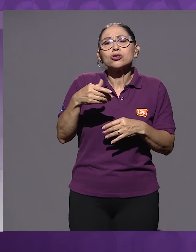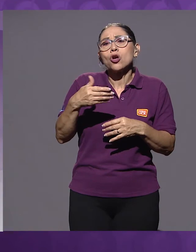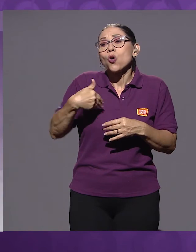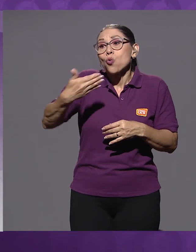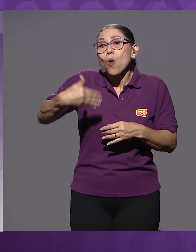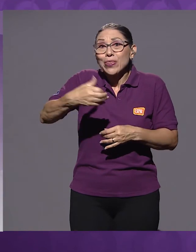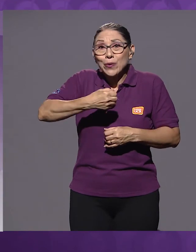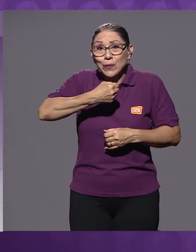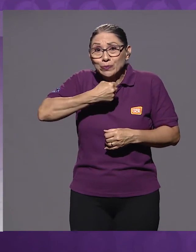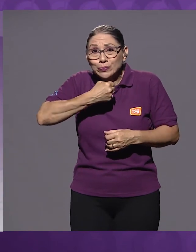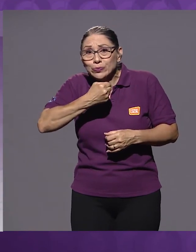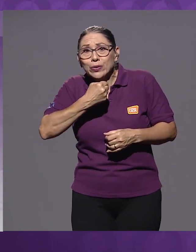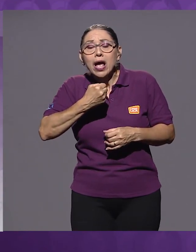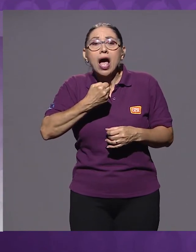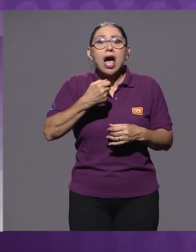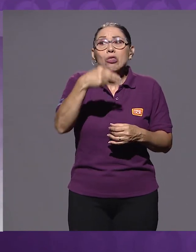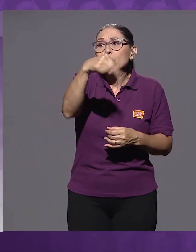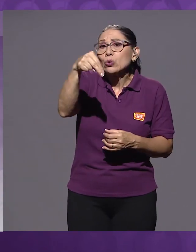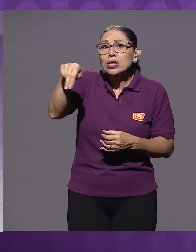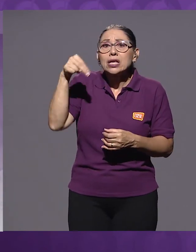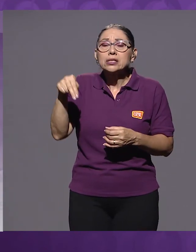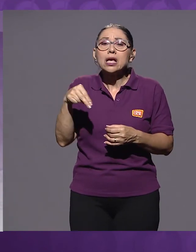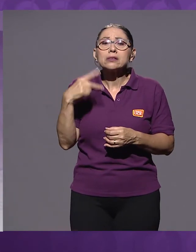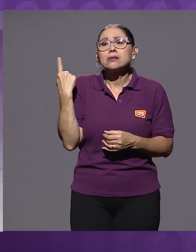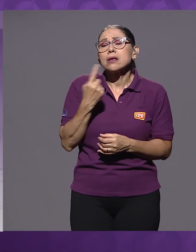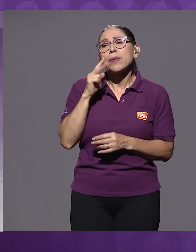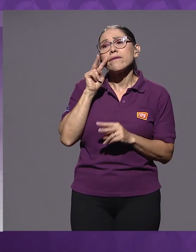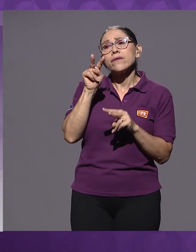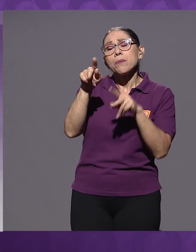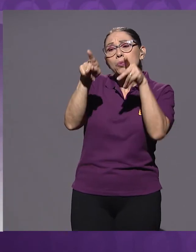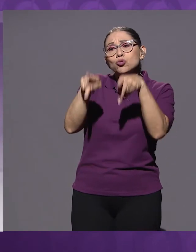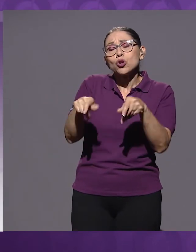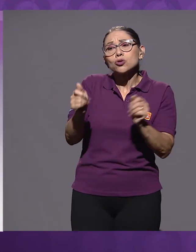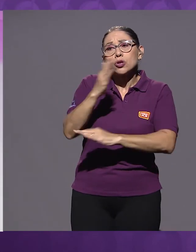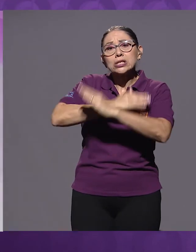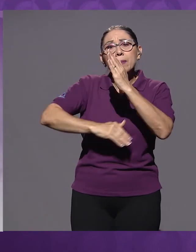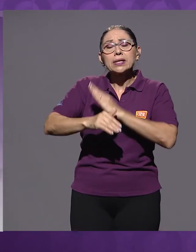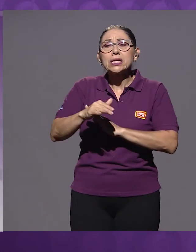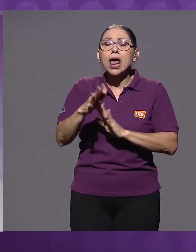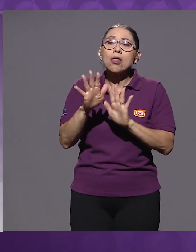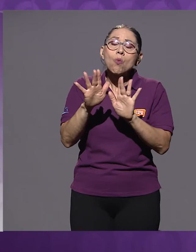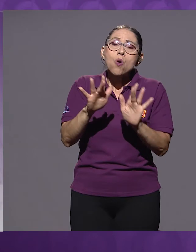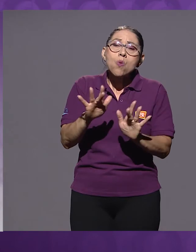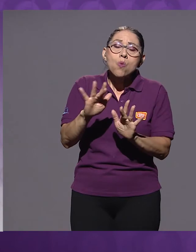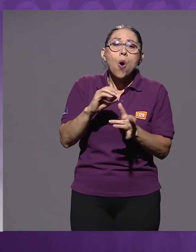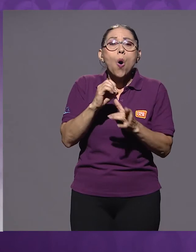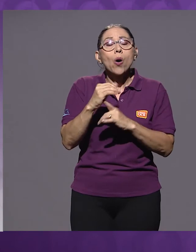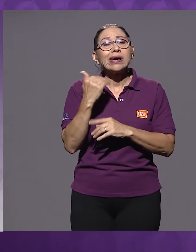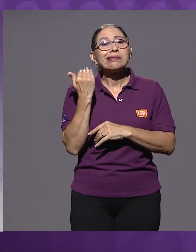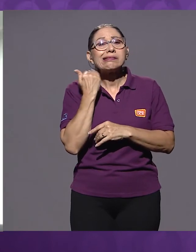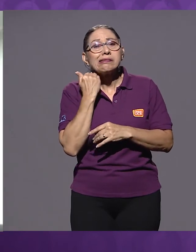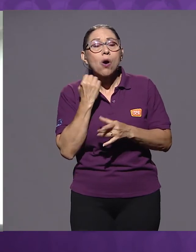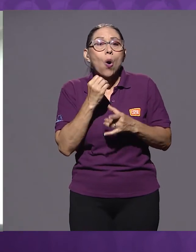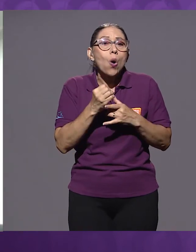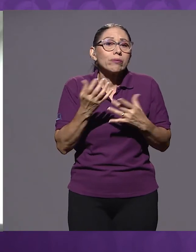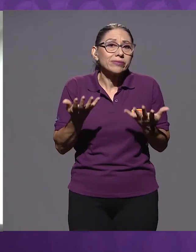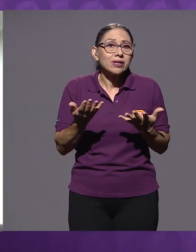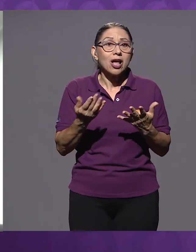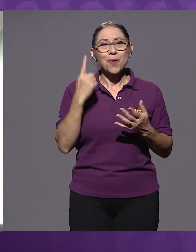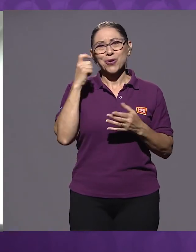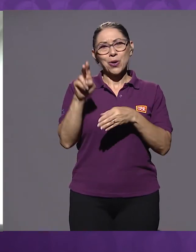revictimizan a las personas o victimizan a las personas con discapacidad, ¿sí? Usan el a pesar